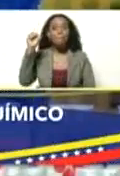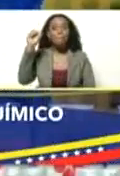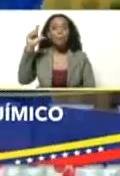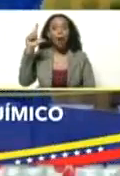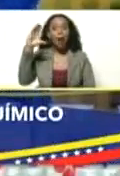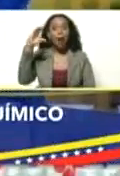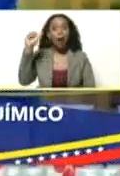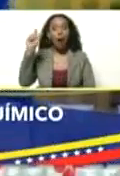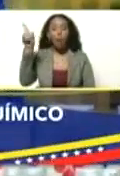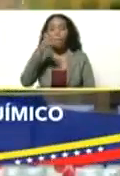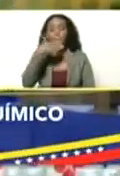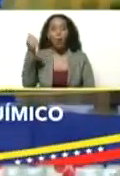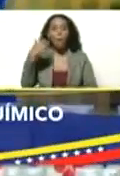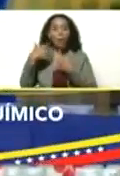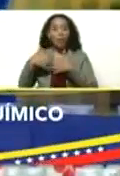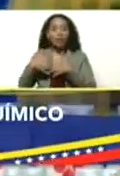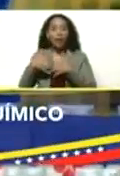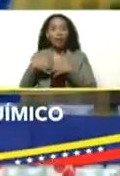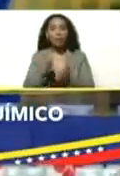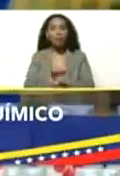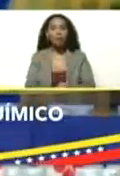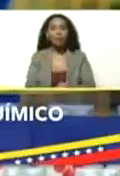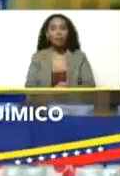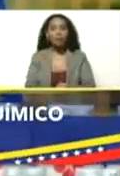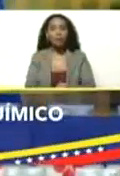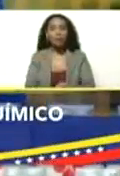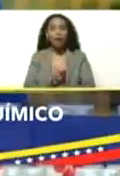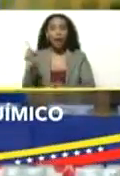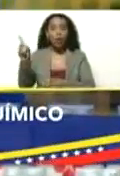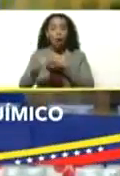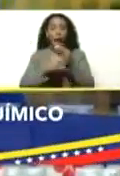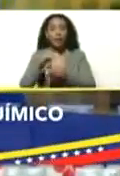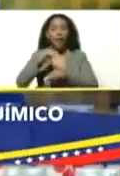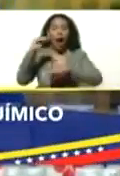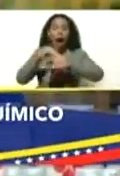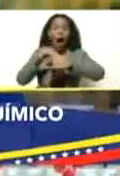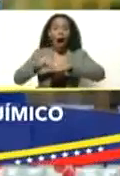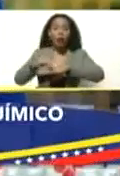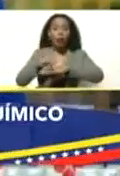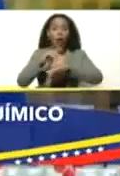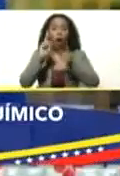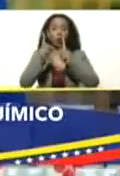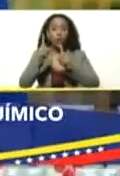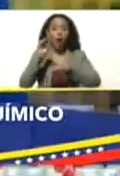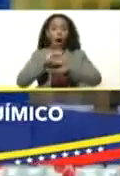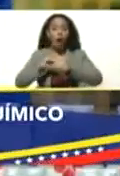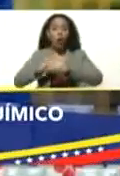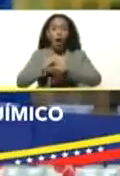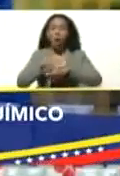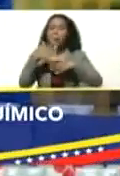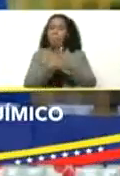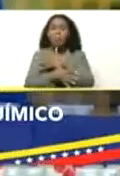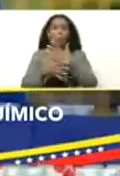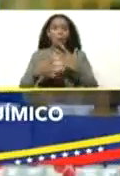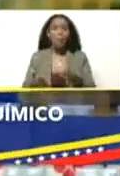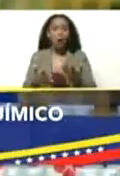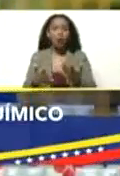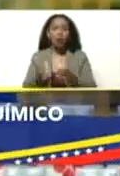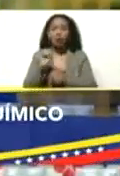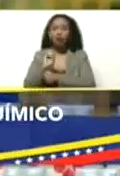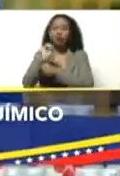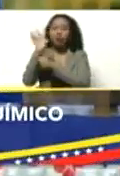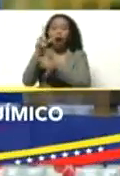comandante. Pralca hace alcoholes, algunos alcoholes. Esos alcoholes los